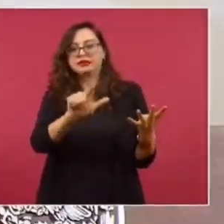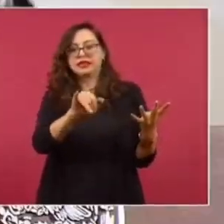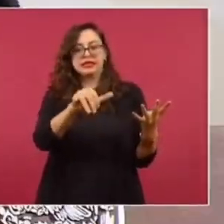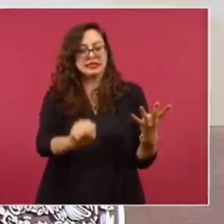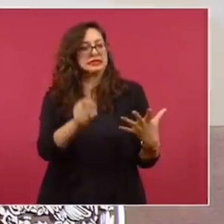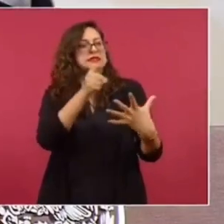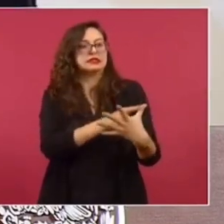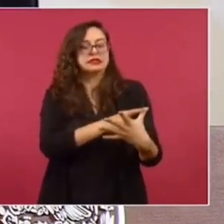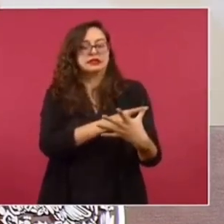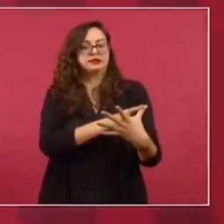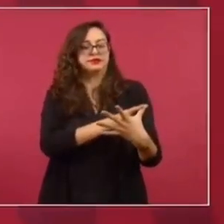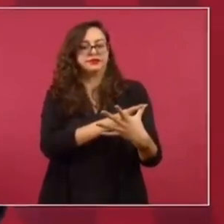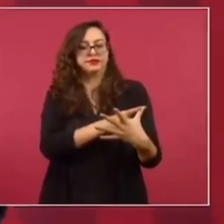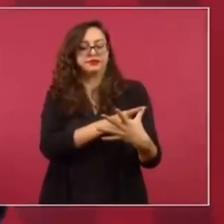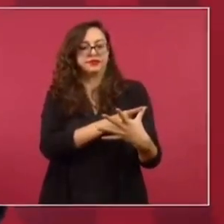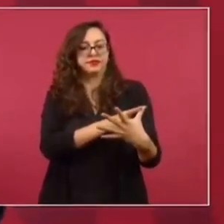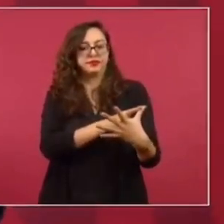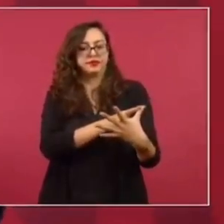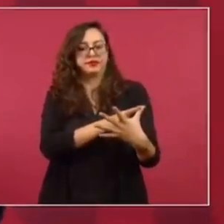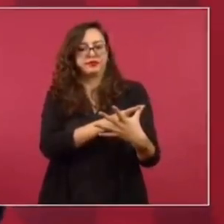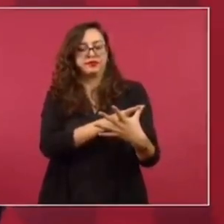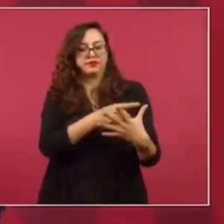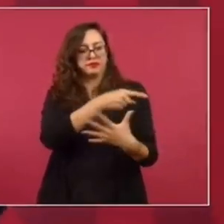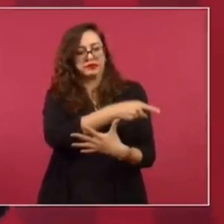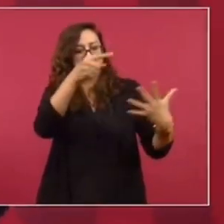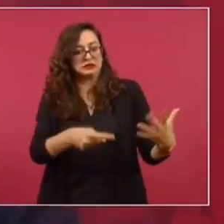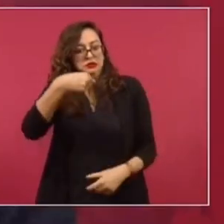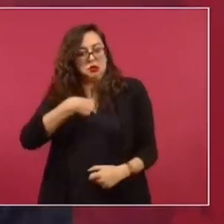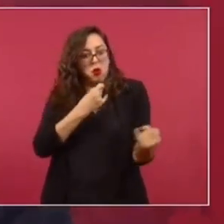con Salinas, ni coincidir con los que yo